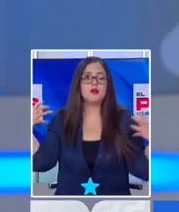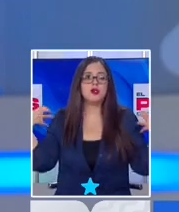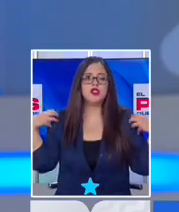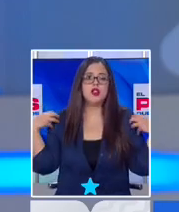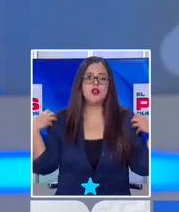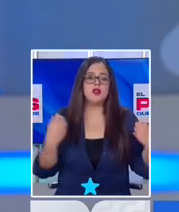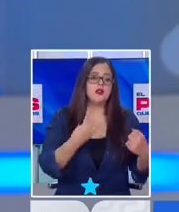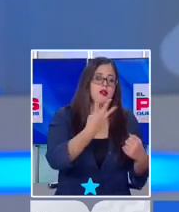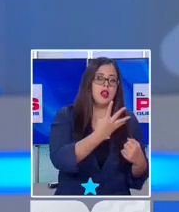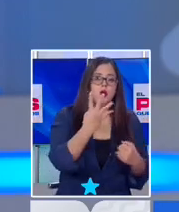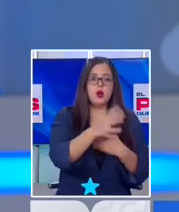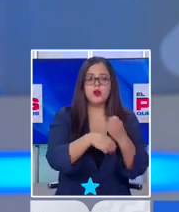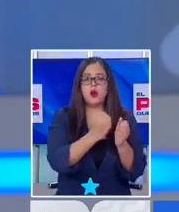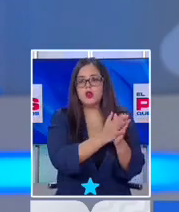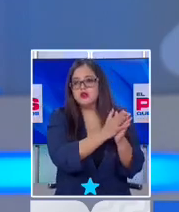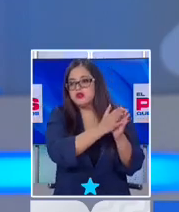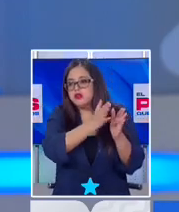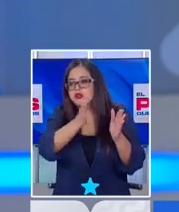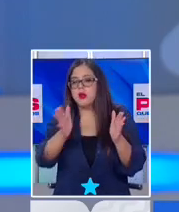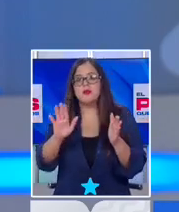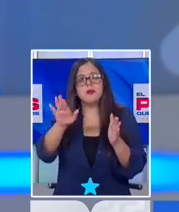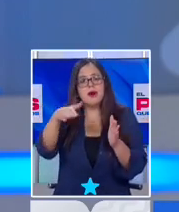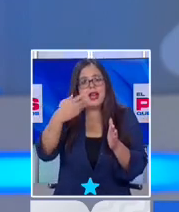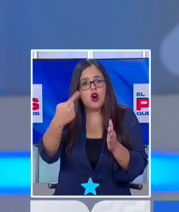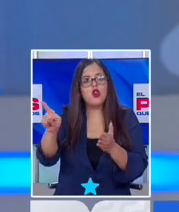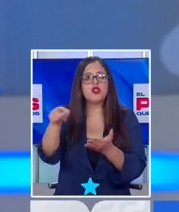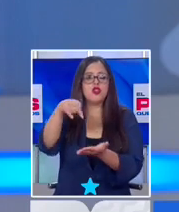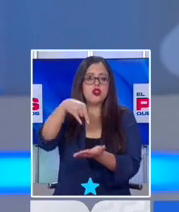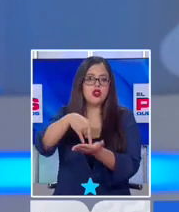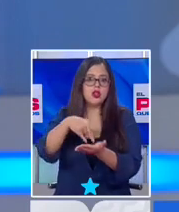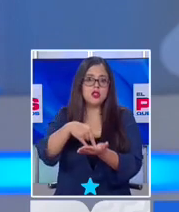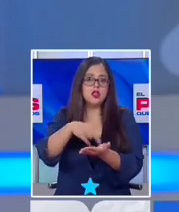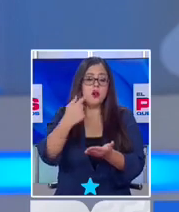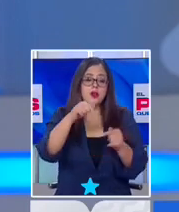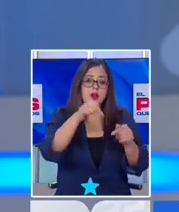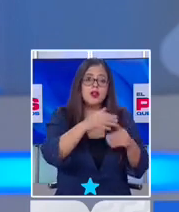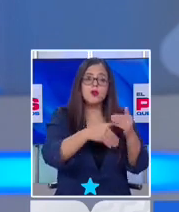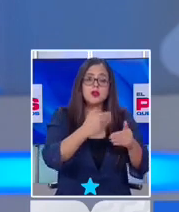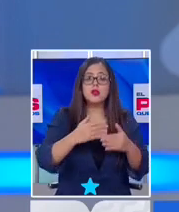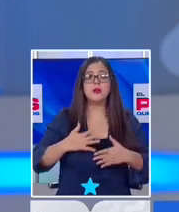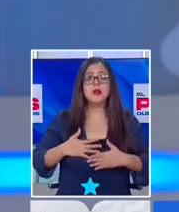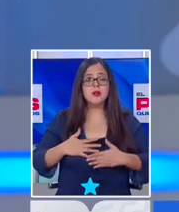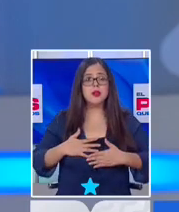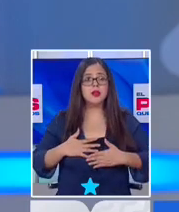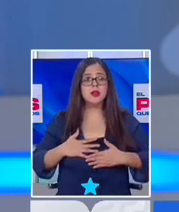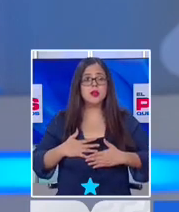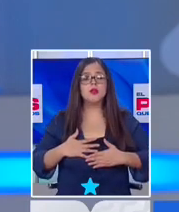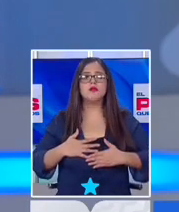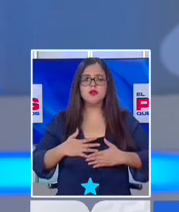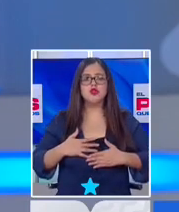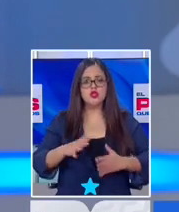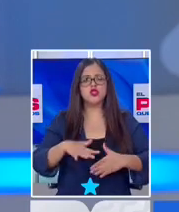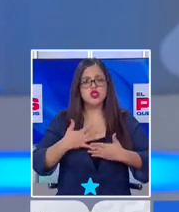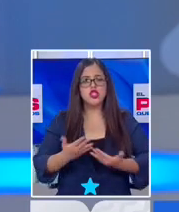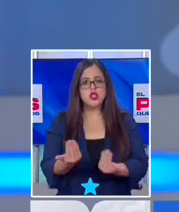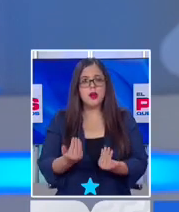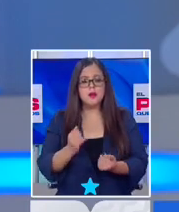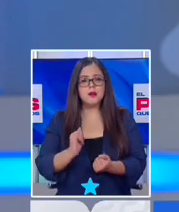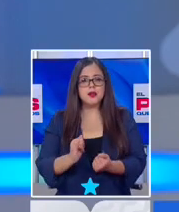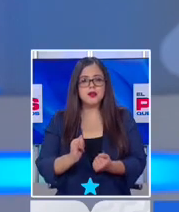más será digamos para el próximo yo creo que esto es un proceso para mi juicio yo estoy absolutamente en una voz de esperanza